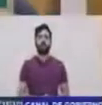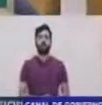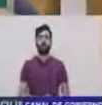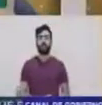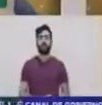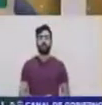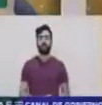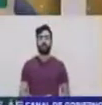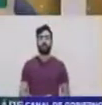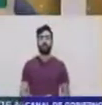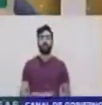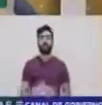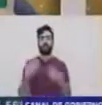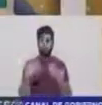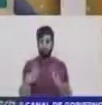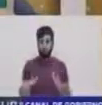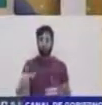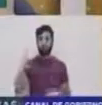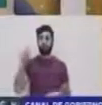Y para